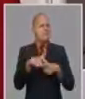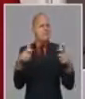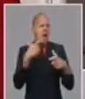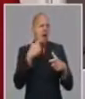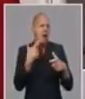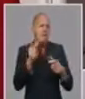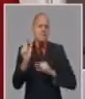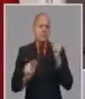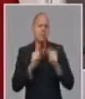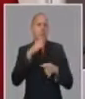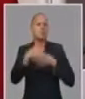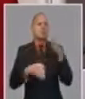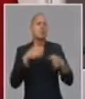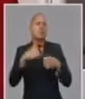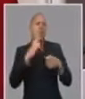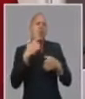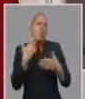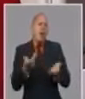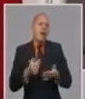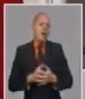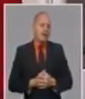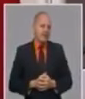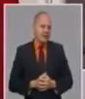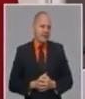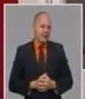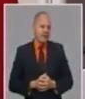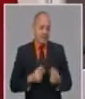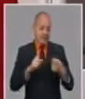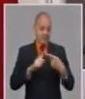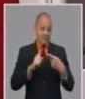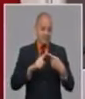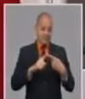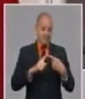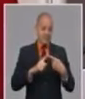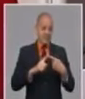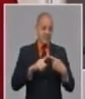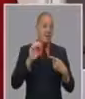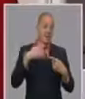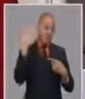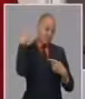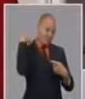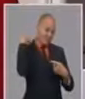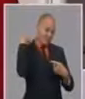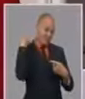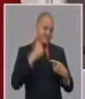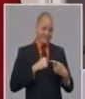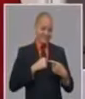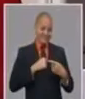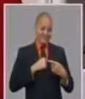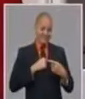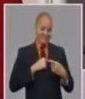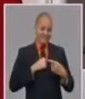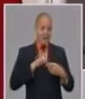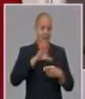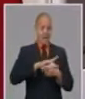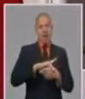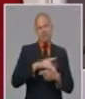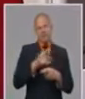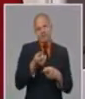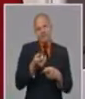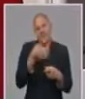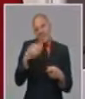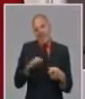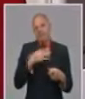han acudido los convalecientes de COVID? Neumología, y es lógico. Estamos hablando de que una de las